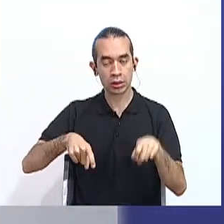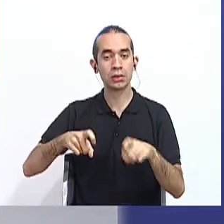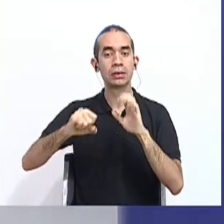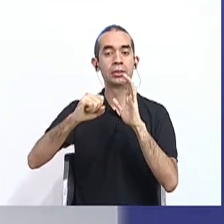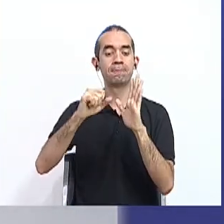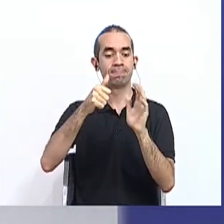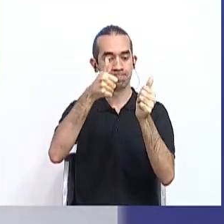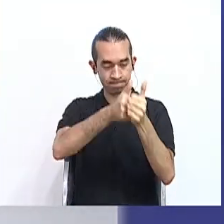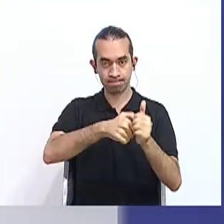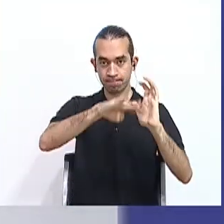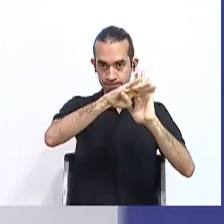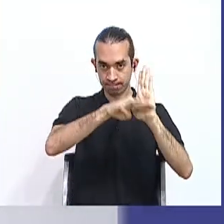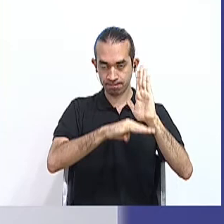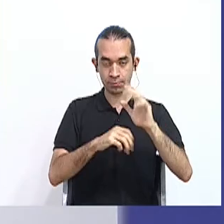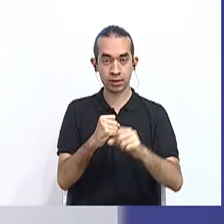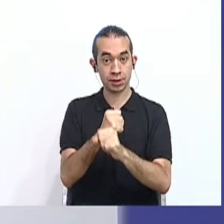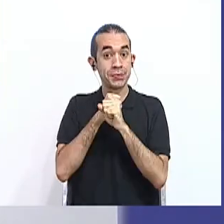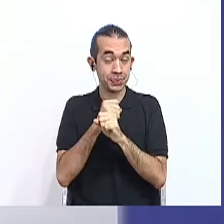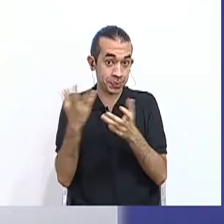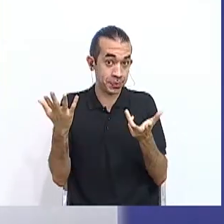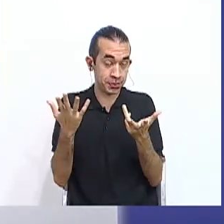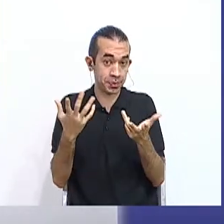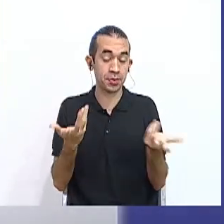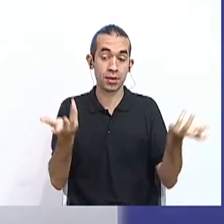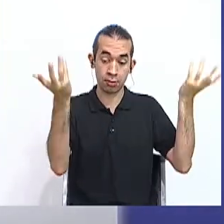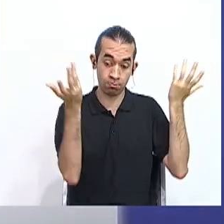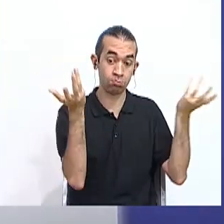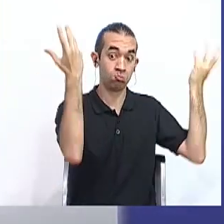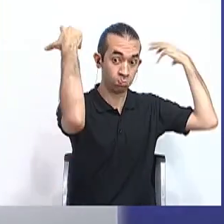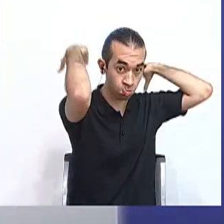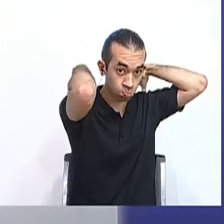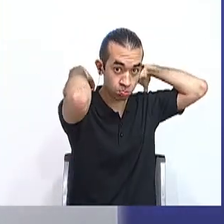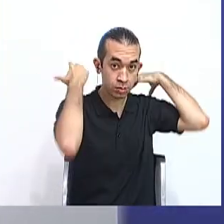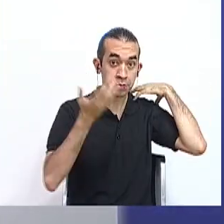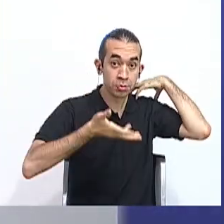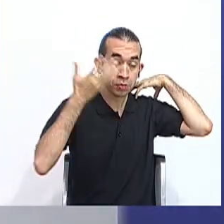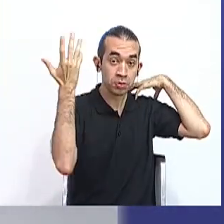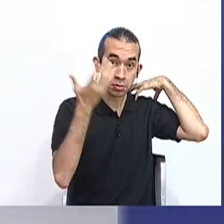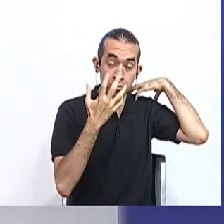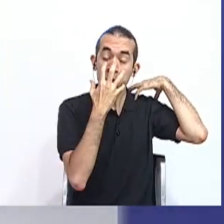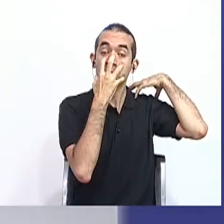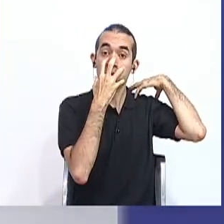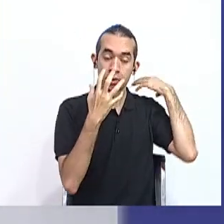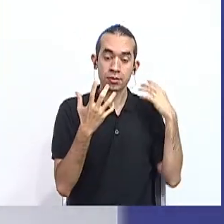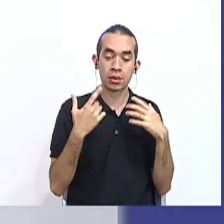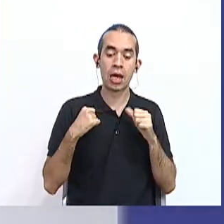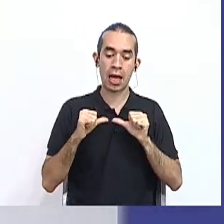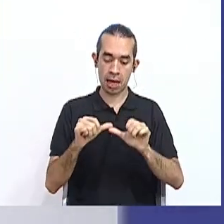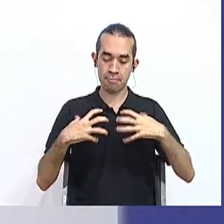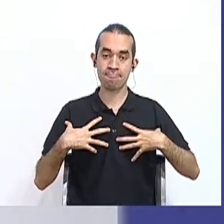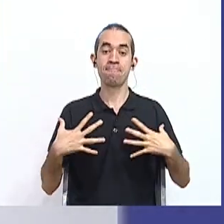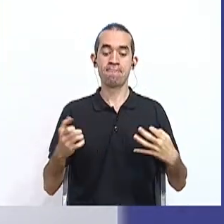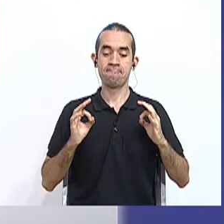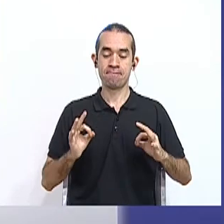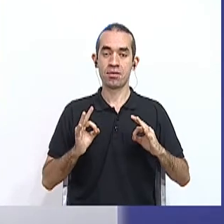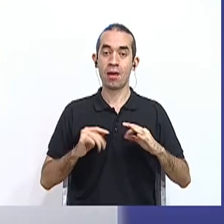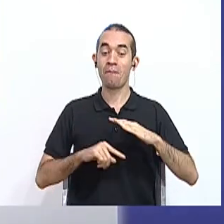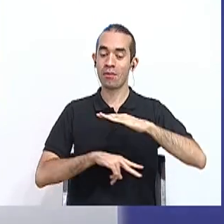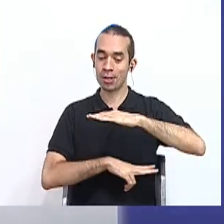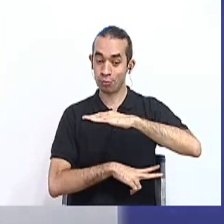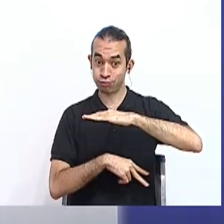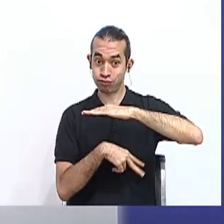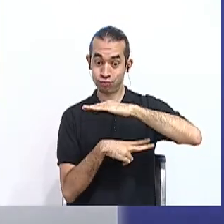mientras estén bajo el agua con el suministro de aire, los pulmones se mantienen igual. pero cuando comienzan a ascender, ellos tienen que ser